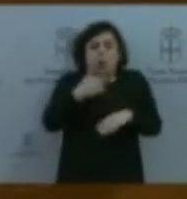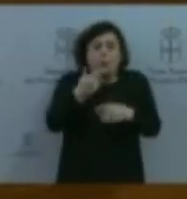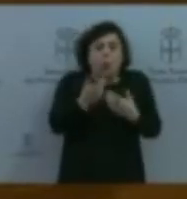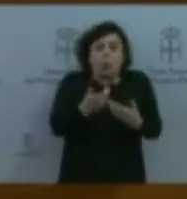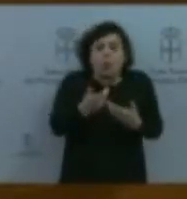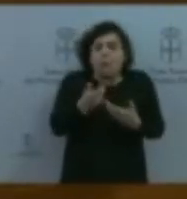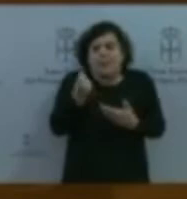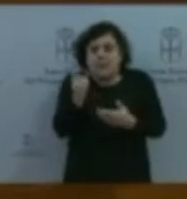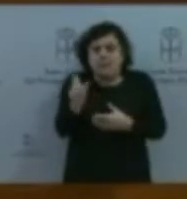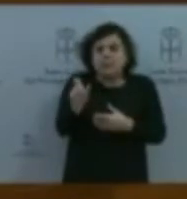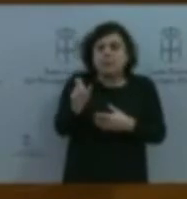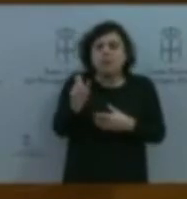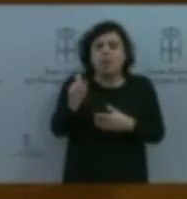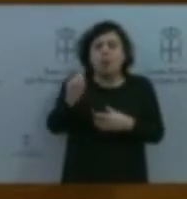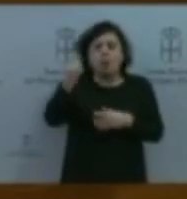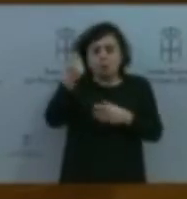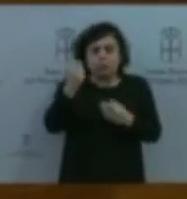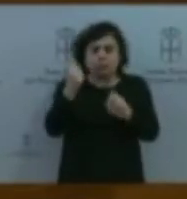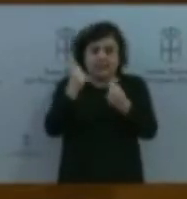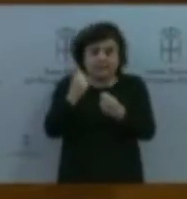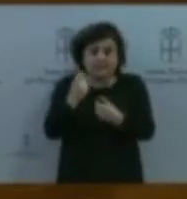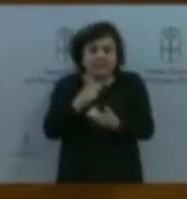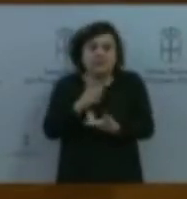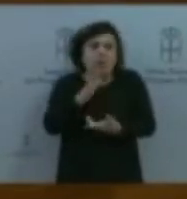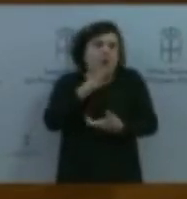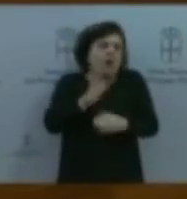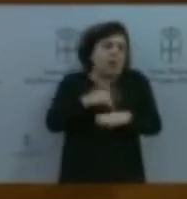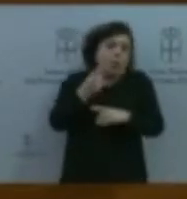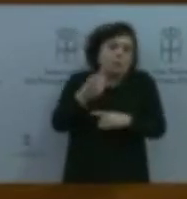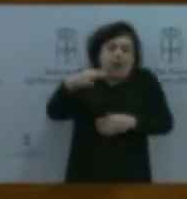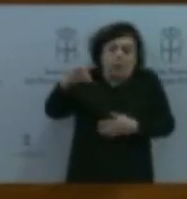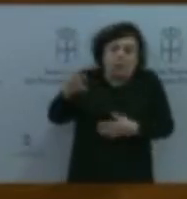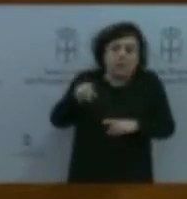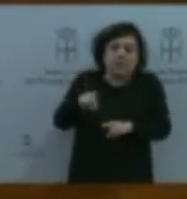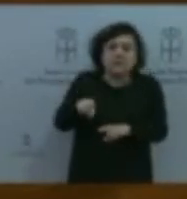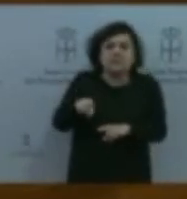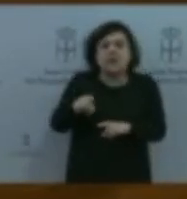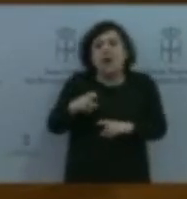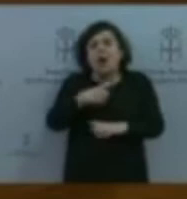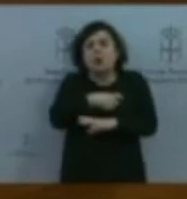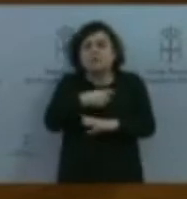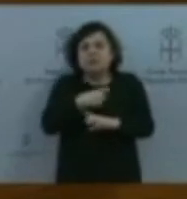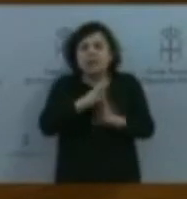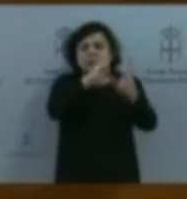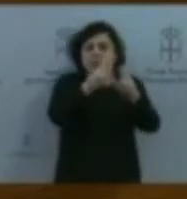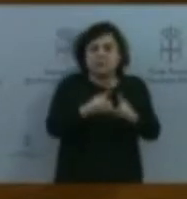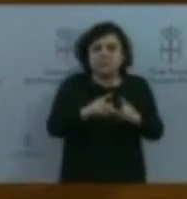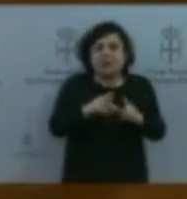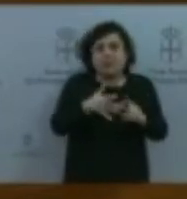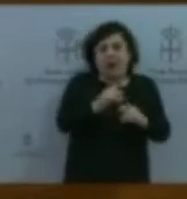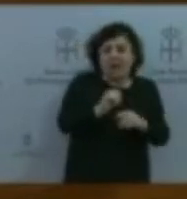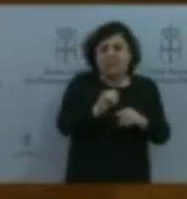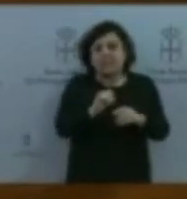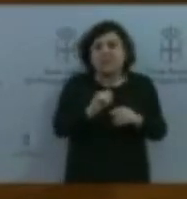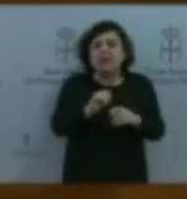ser la culpa ahora solo eso de que no habrá consejos de administración repletos de puertas giratorias con beneficios caídos del cielo que les caen a las eléctricas simplemente por